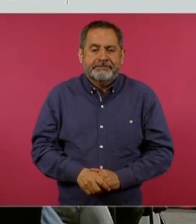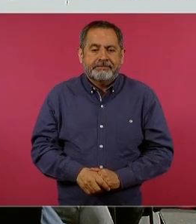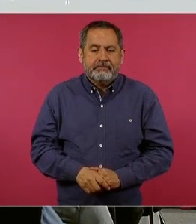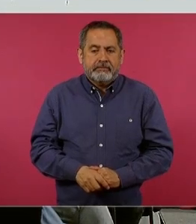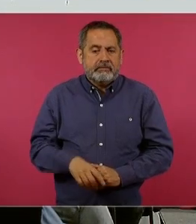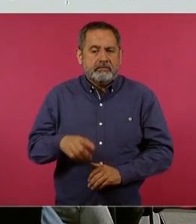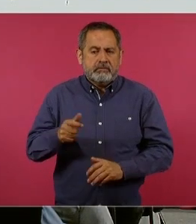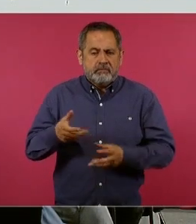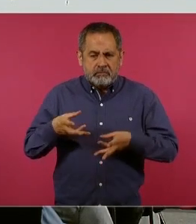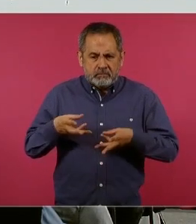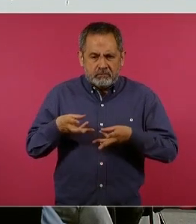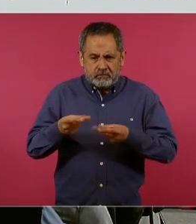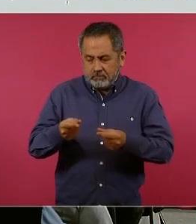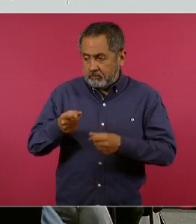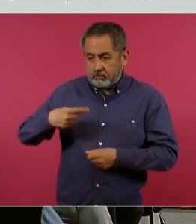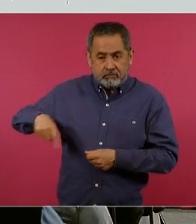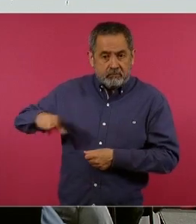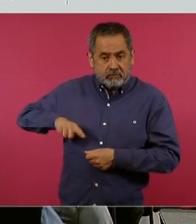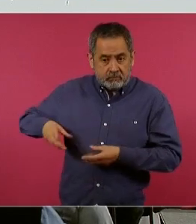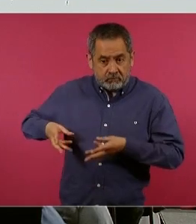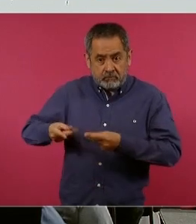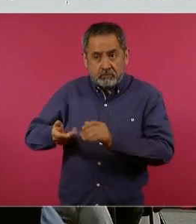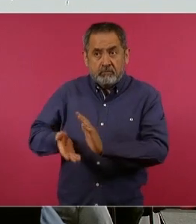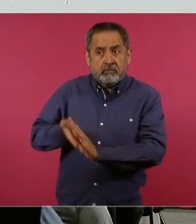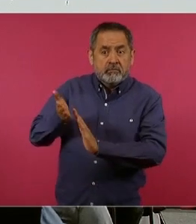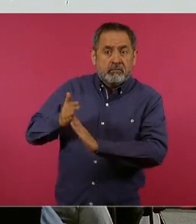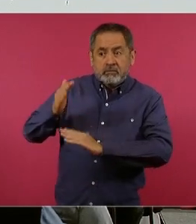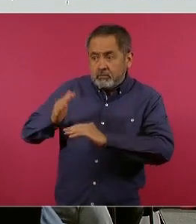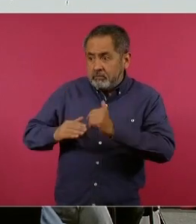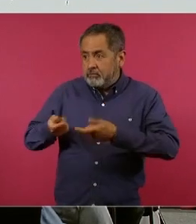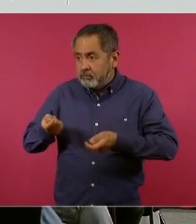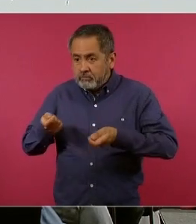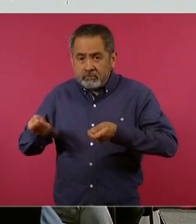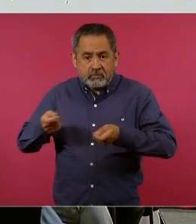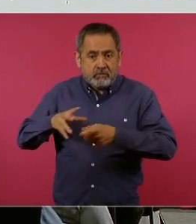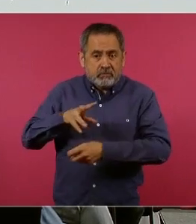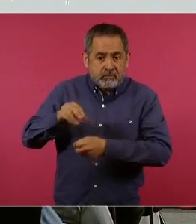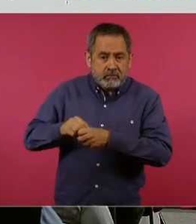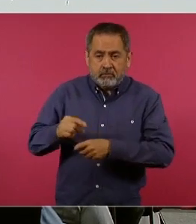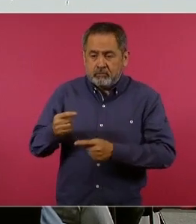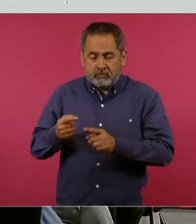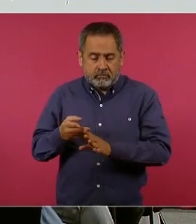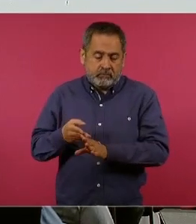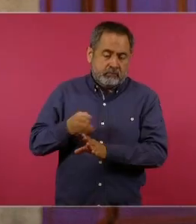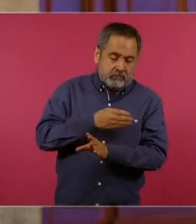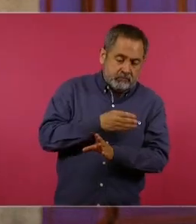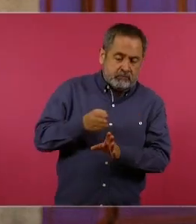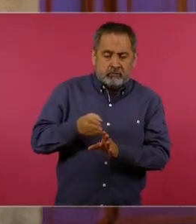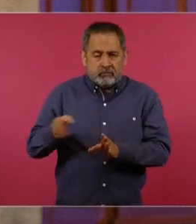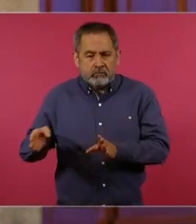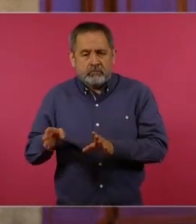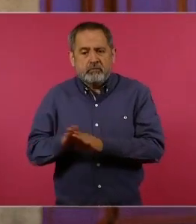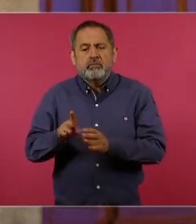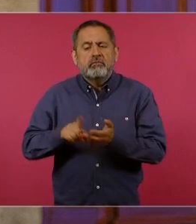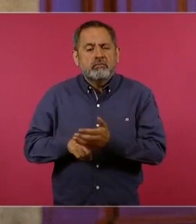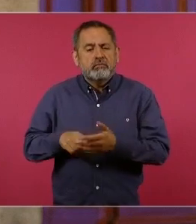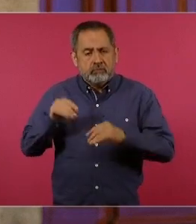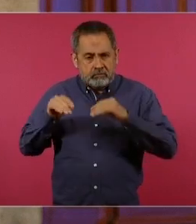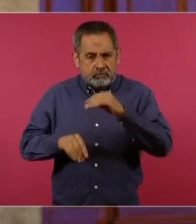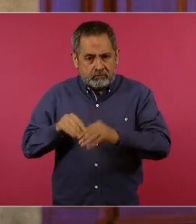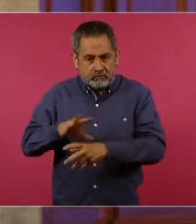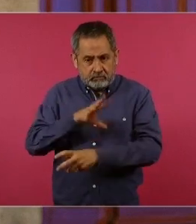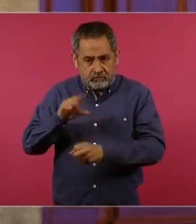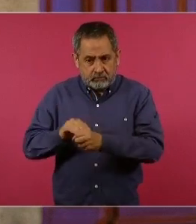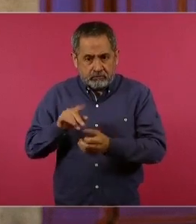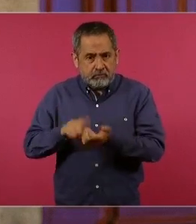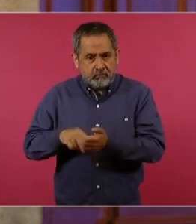¿Cuánto le ha costado al erario público la construcción y operación del aeropuerto Felipe Ángeles desde antes de su inauguración, que se creó la